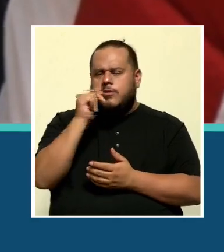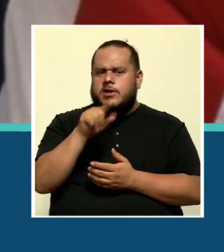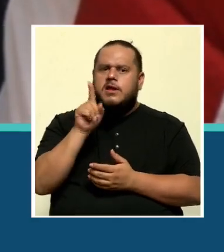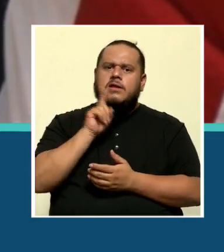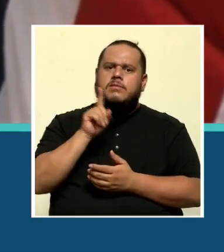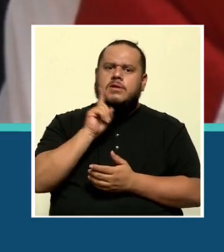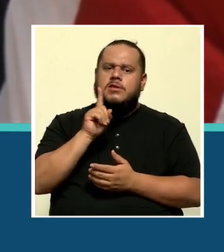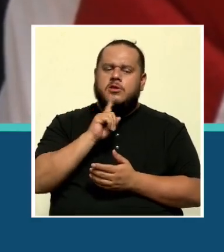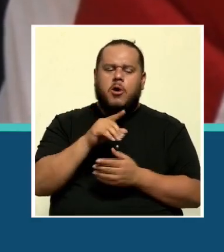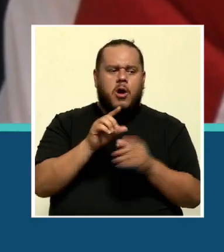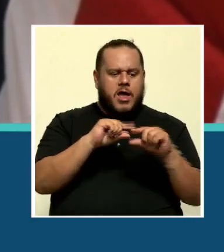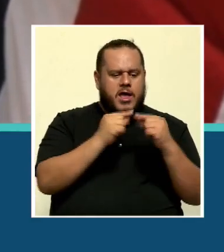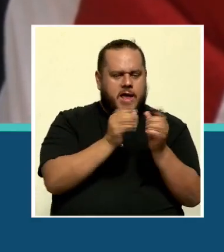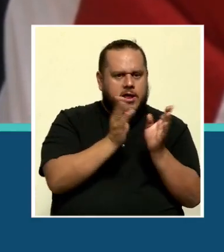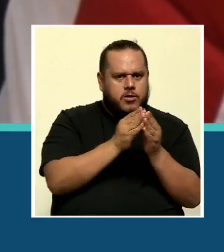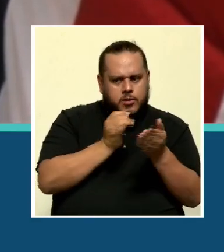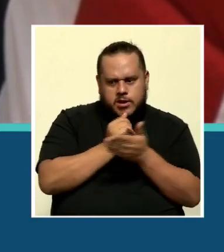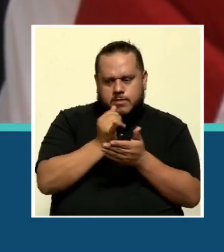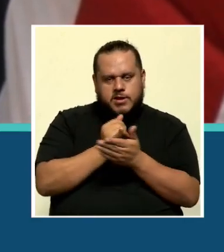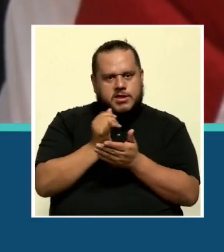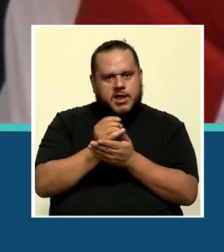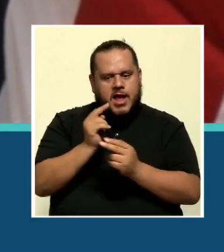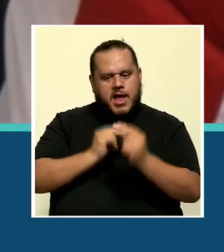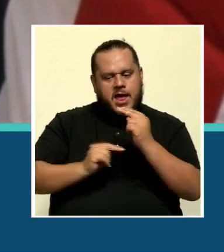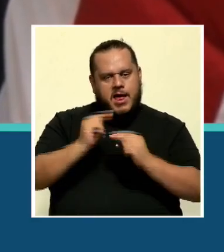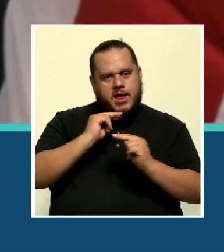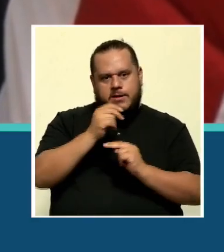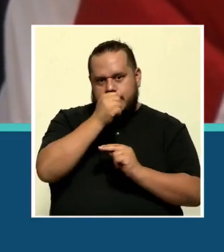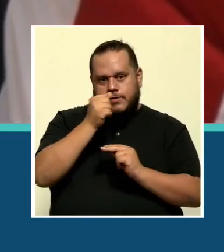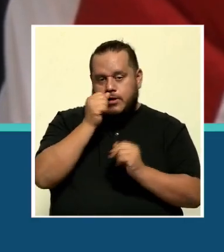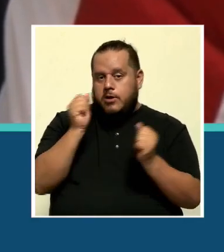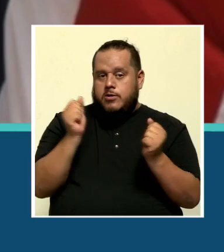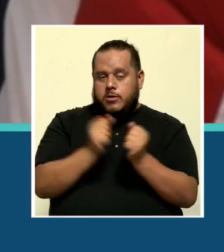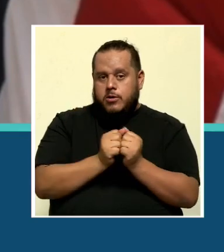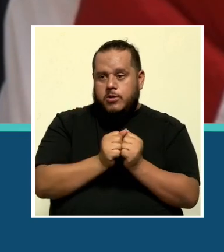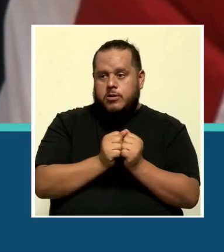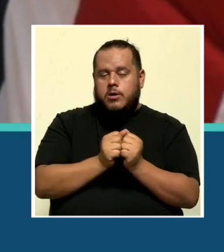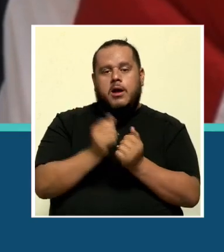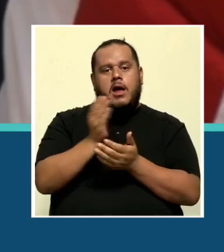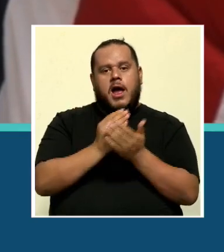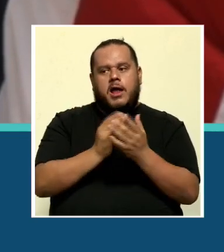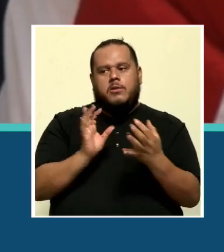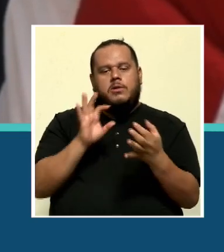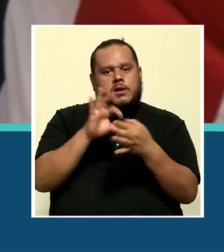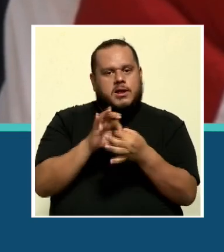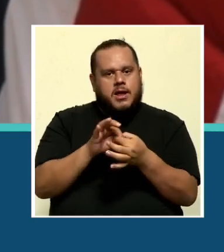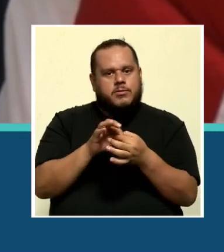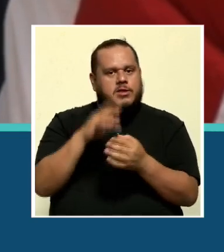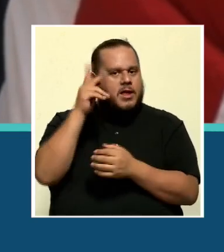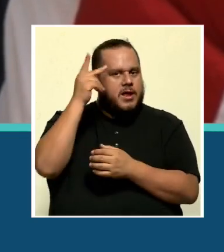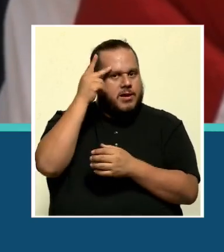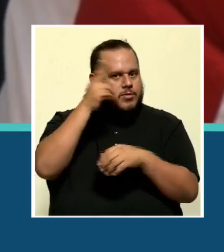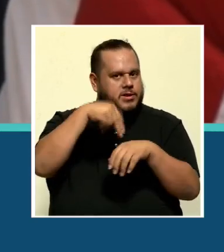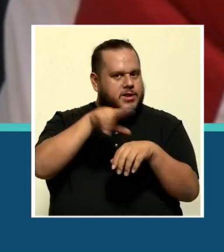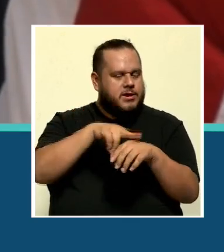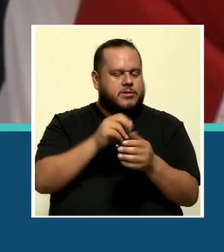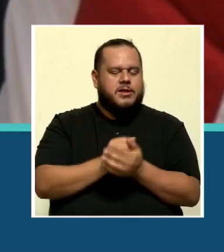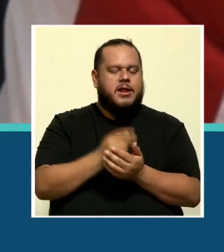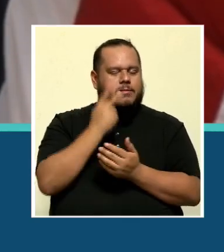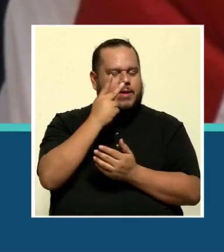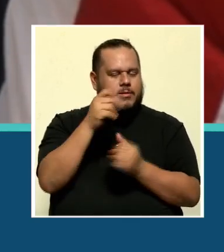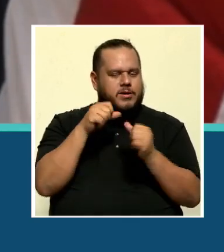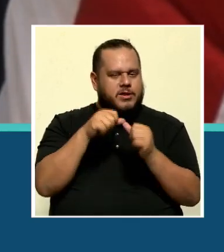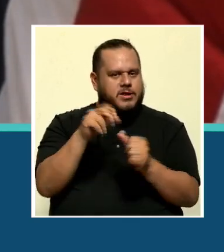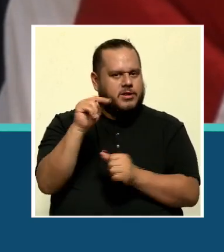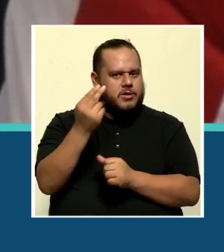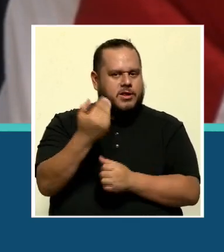en la comisión que investiga el narcotráfico con lo que es algún ligamen en la política nacional. Vamos a ver la siguiente